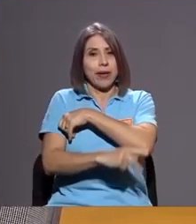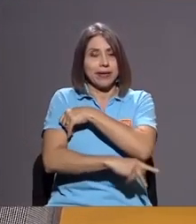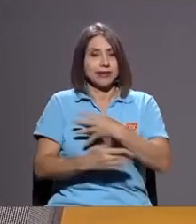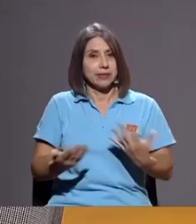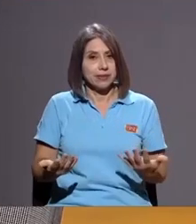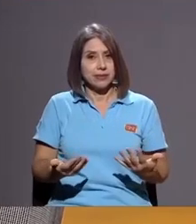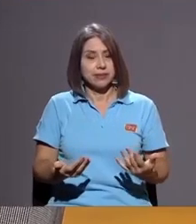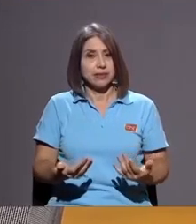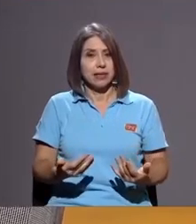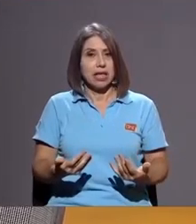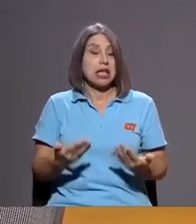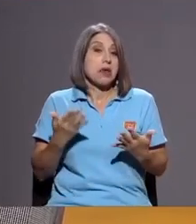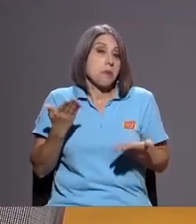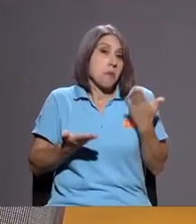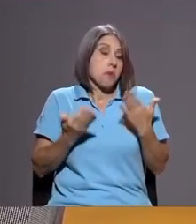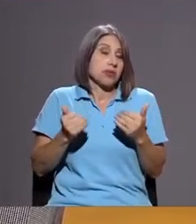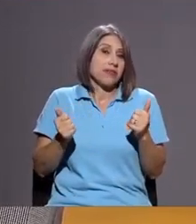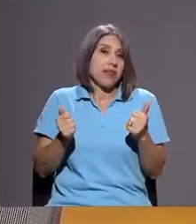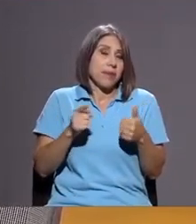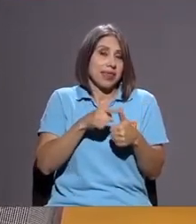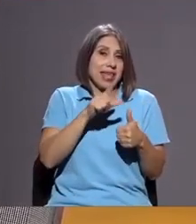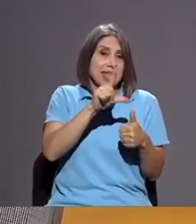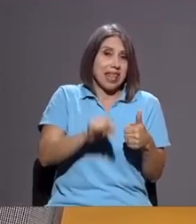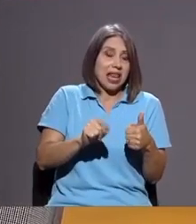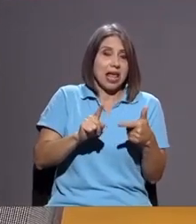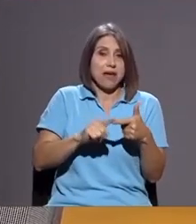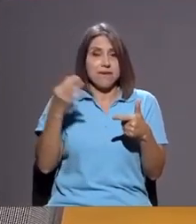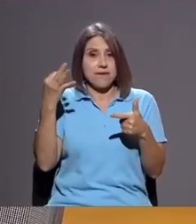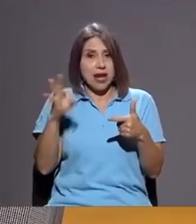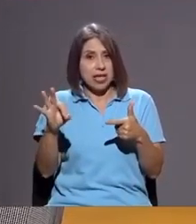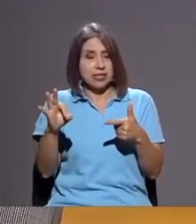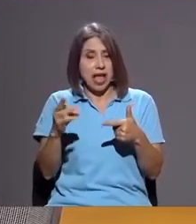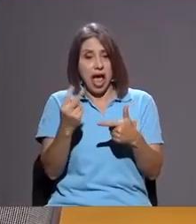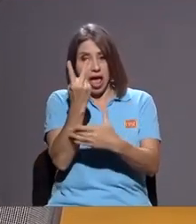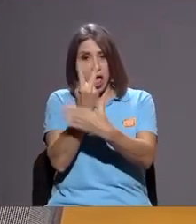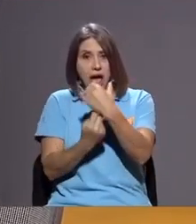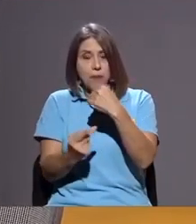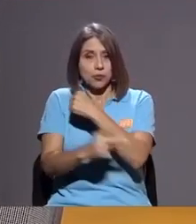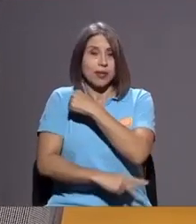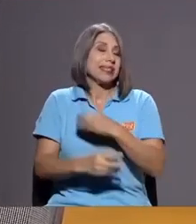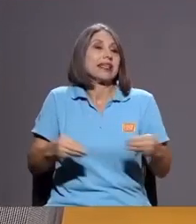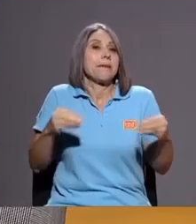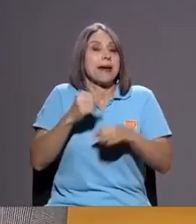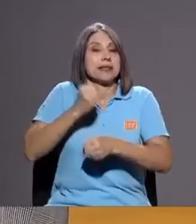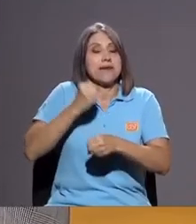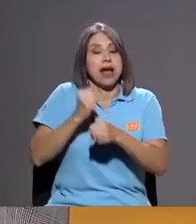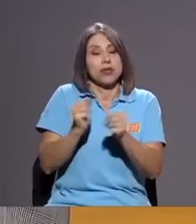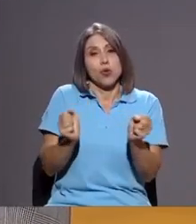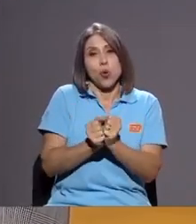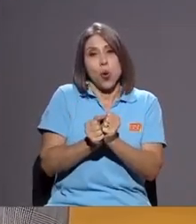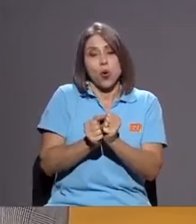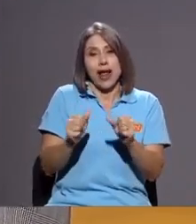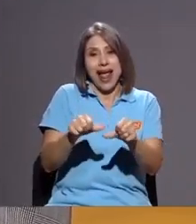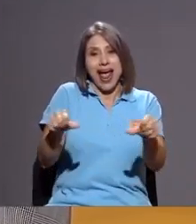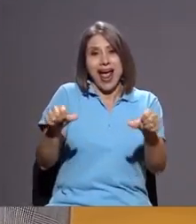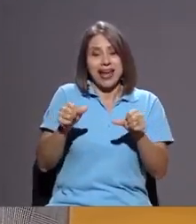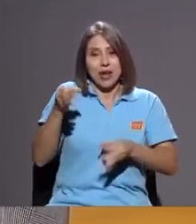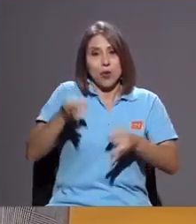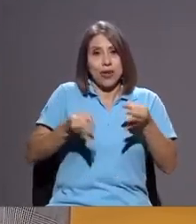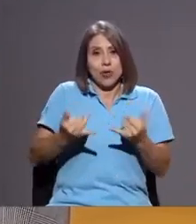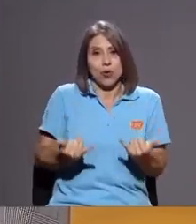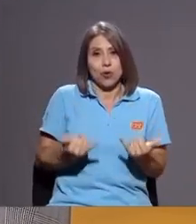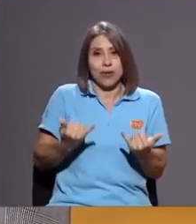posiblemente con Francia han sido los dos países que han dado más aportaciones al mundo jurídico contemporáneo dentro del ámbito de lo que